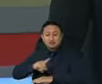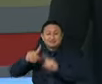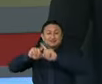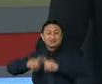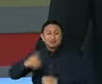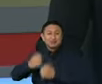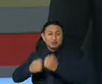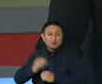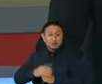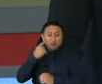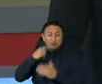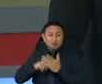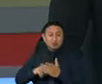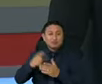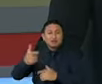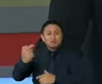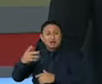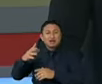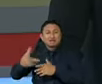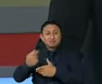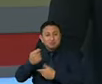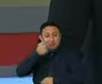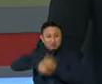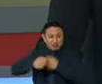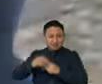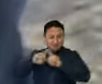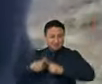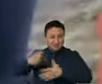tipificado como concierto para delinquir.